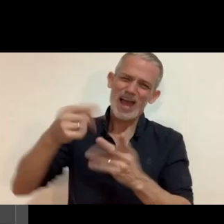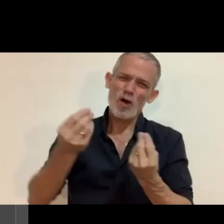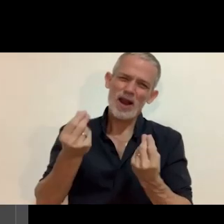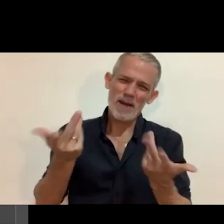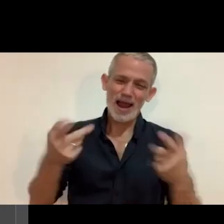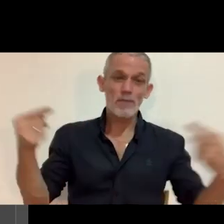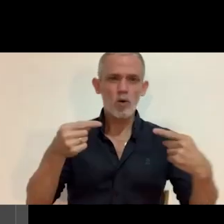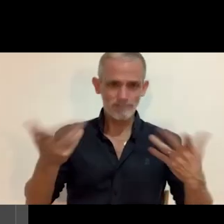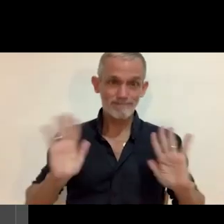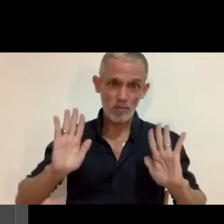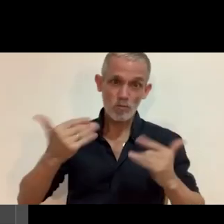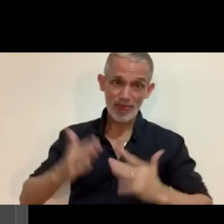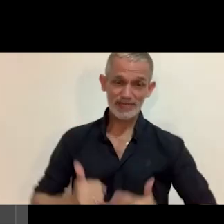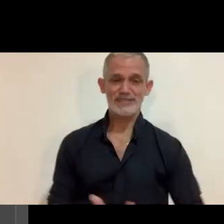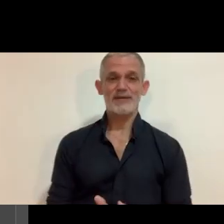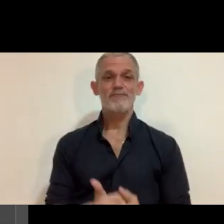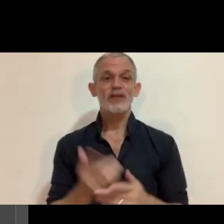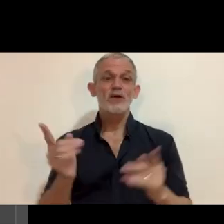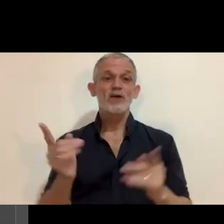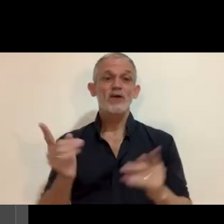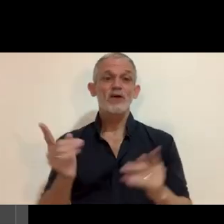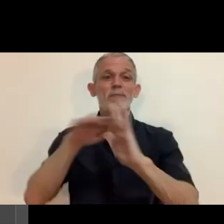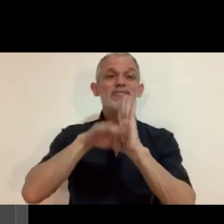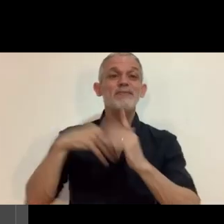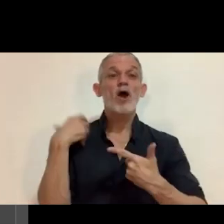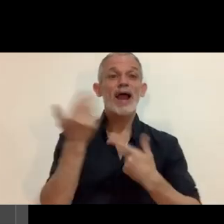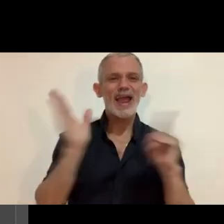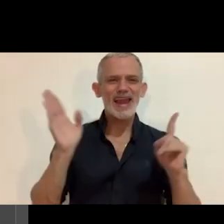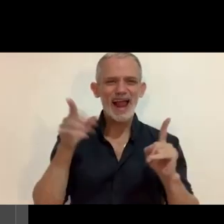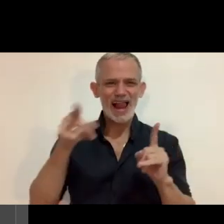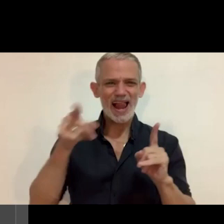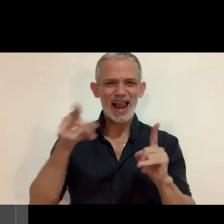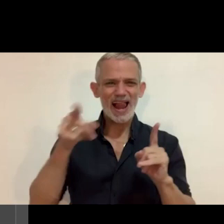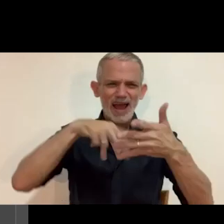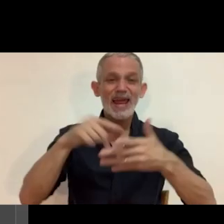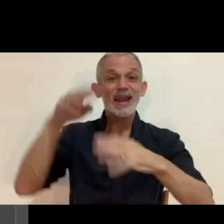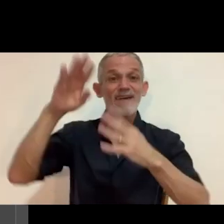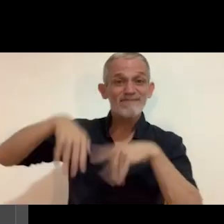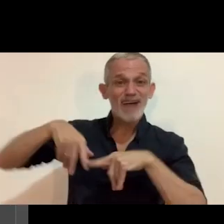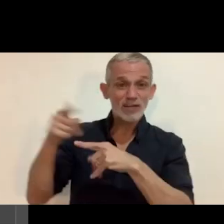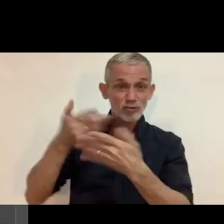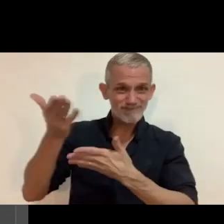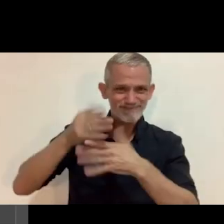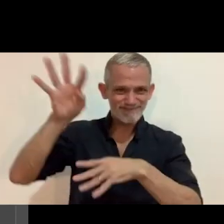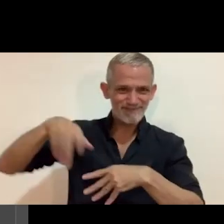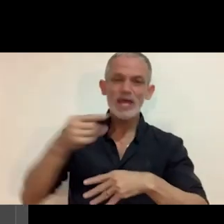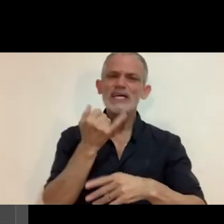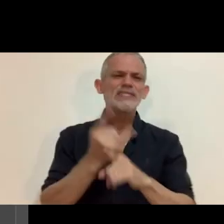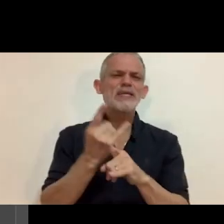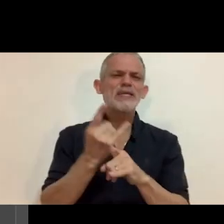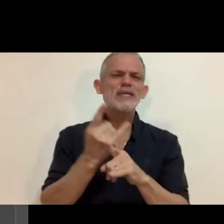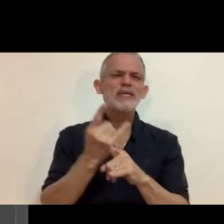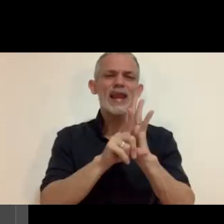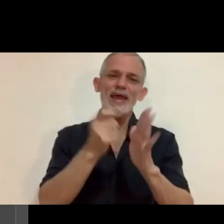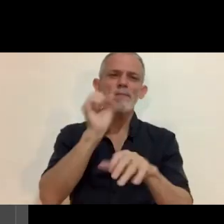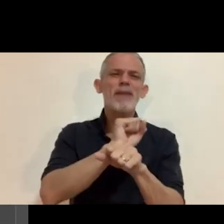contraponen al principio general. Y otra cosa que van a leer también acá en el fallo es que siempre que se aplica una ley como ley penal